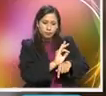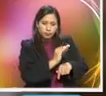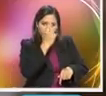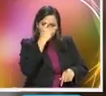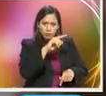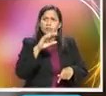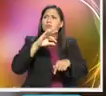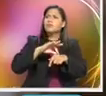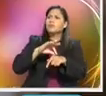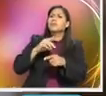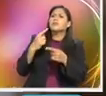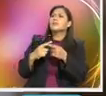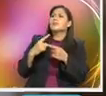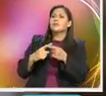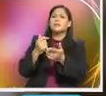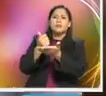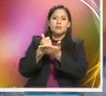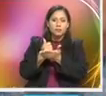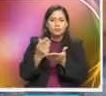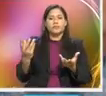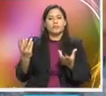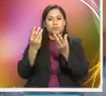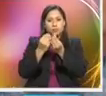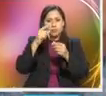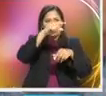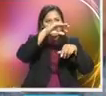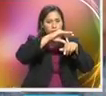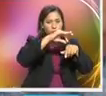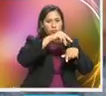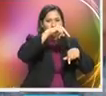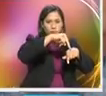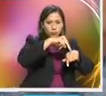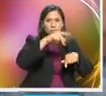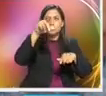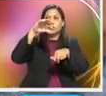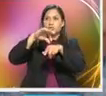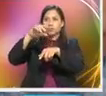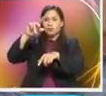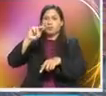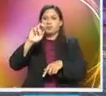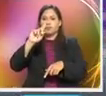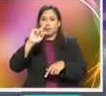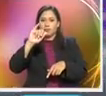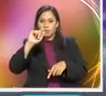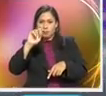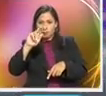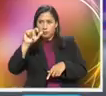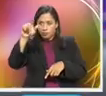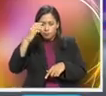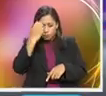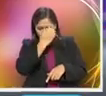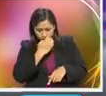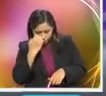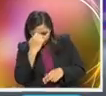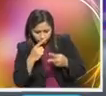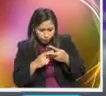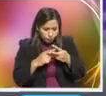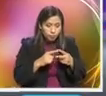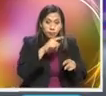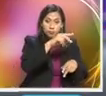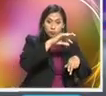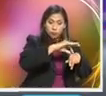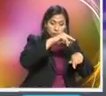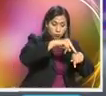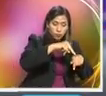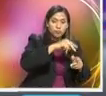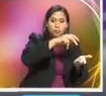el que dirige esto? Mira, es en conjunto con el nutriólogo y el pediatra. ¿Por qué? Porque el pediatra va a hacer todas las evaluaciones y el nutriólogo va a